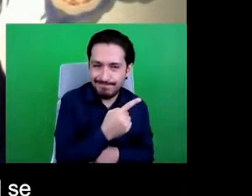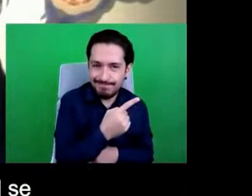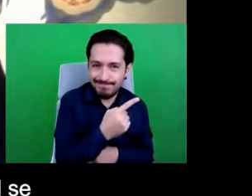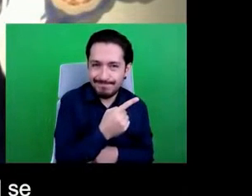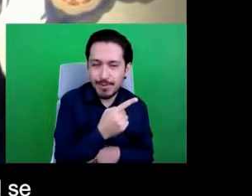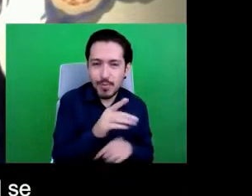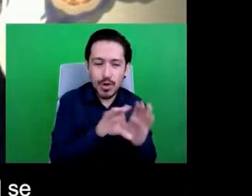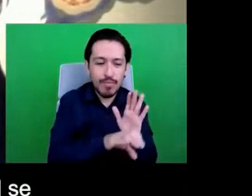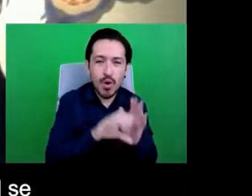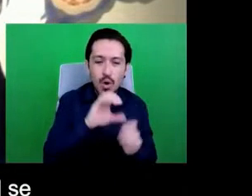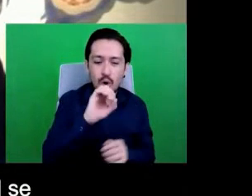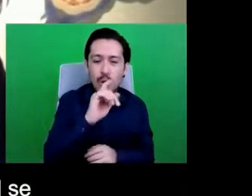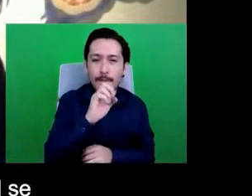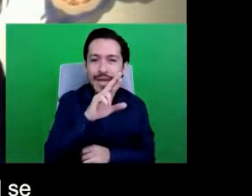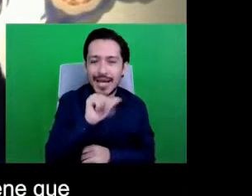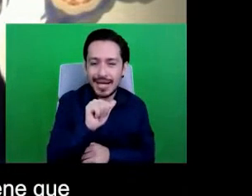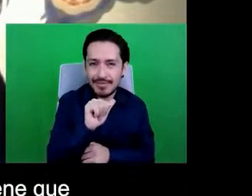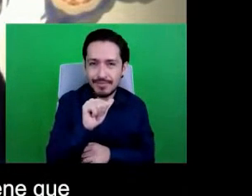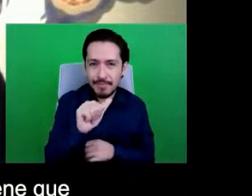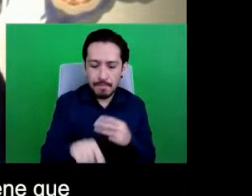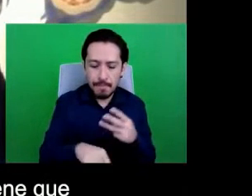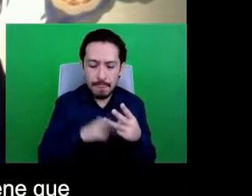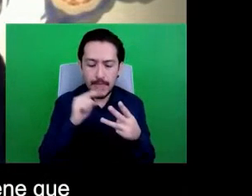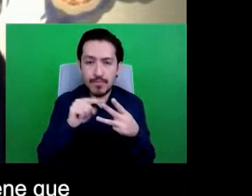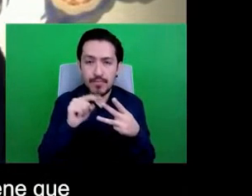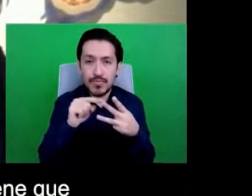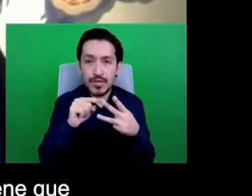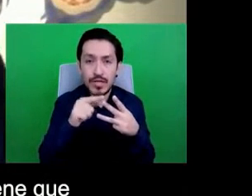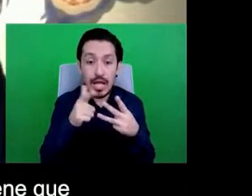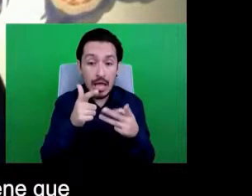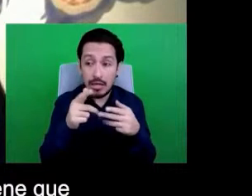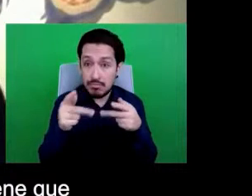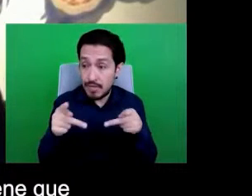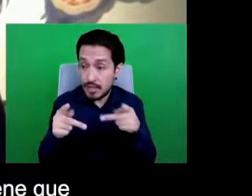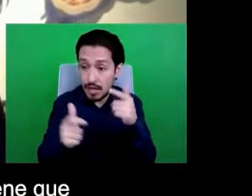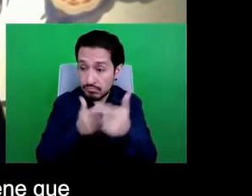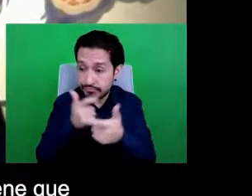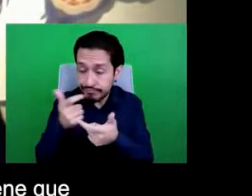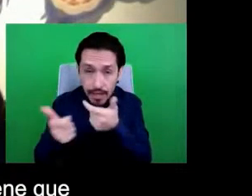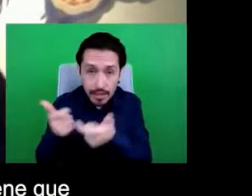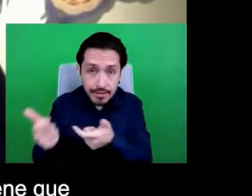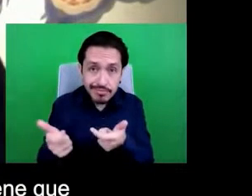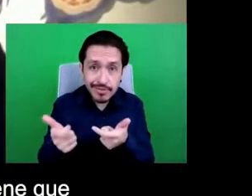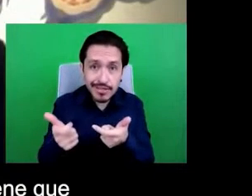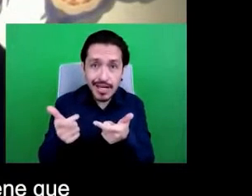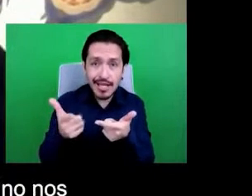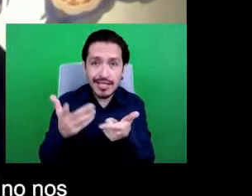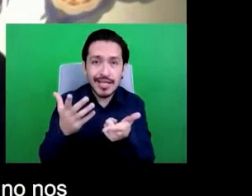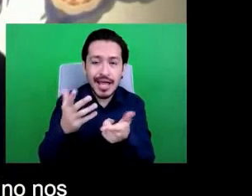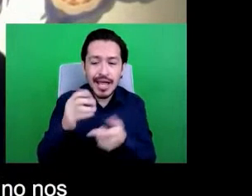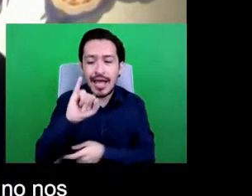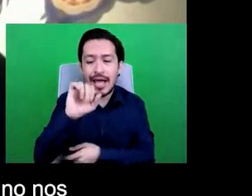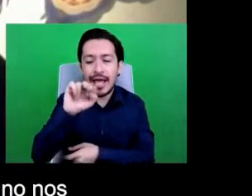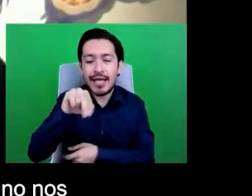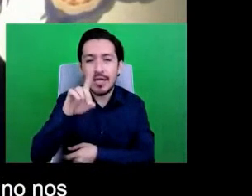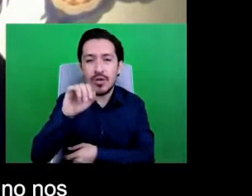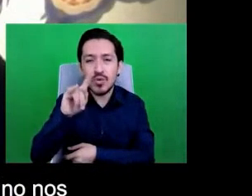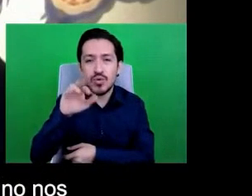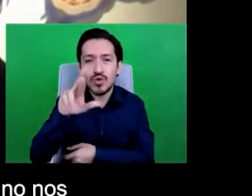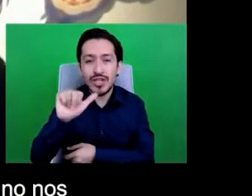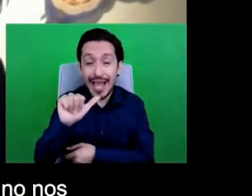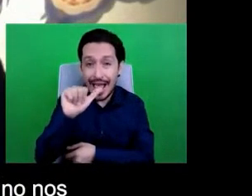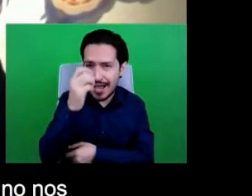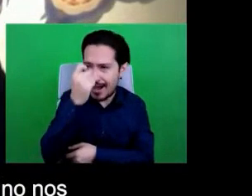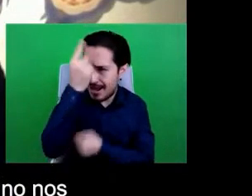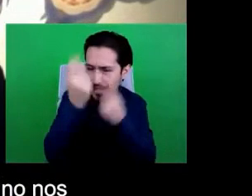se convierte en la industria creativa, en la que puede llegar a una audiencia, pero se tiene que pagar para poder llegar a ella. A lo mejor no refleja